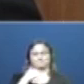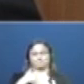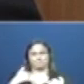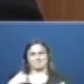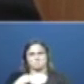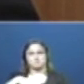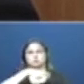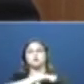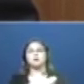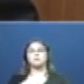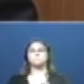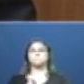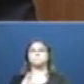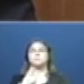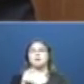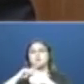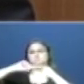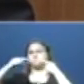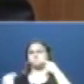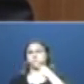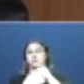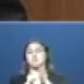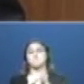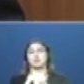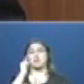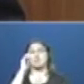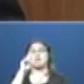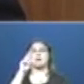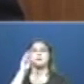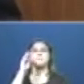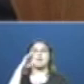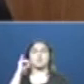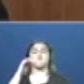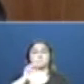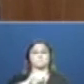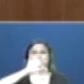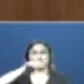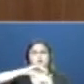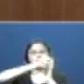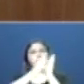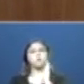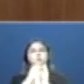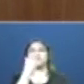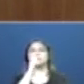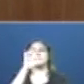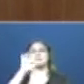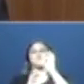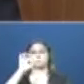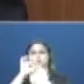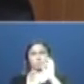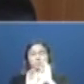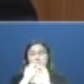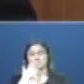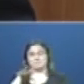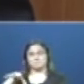establecer una deducción en el tramo autonómico del irpf por importe del 20% de la inversión en la